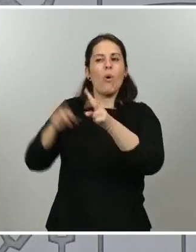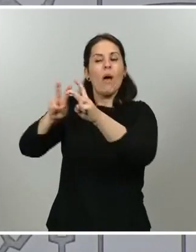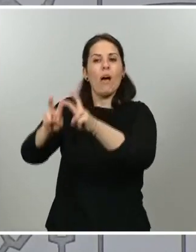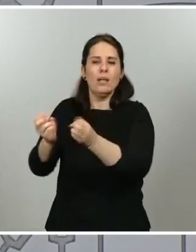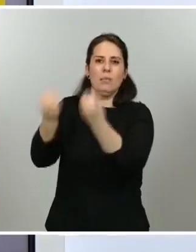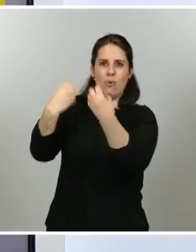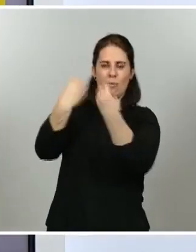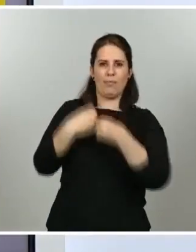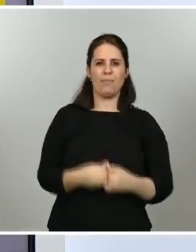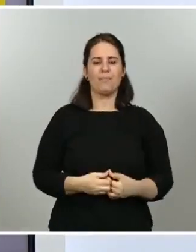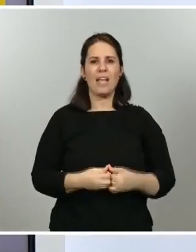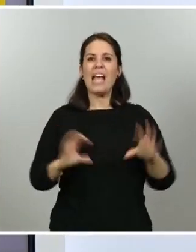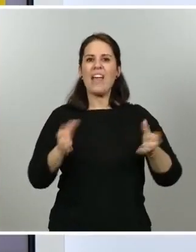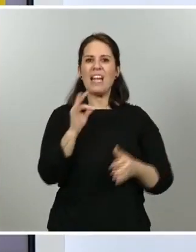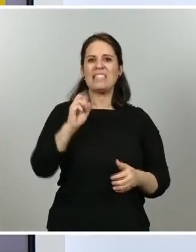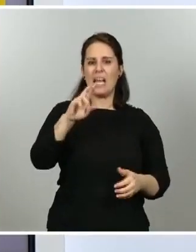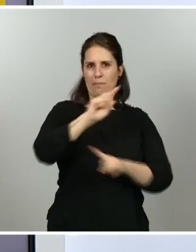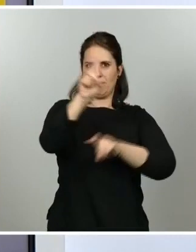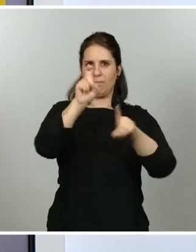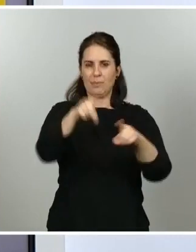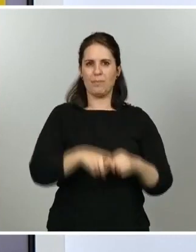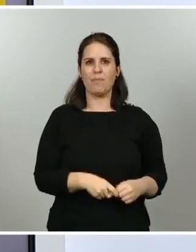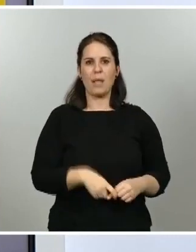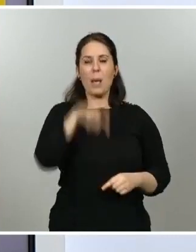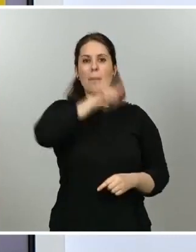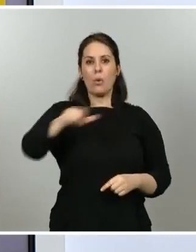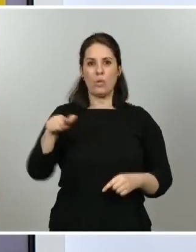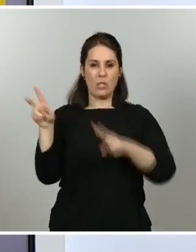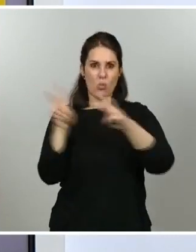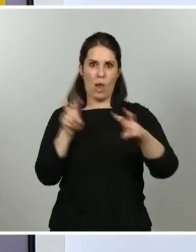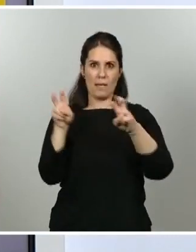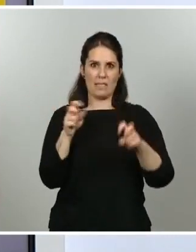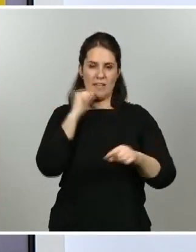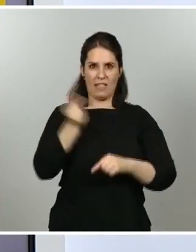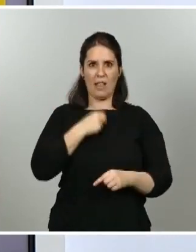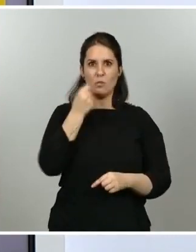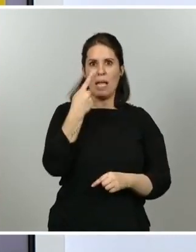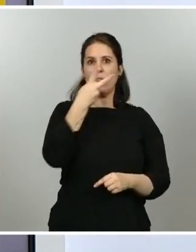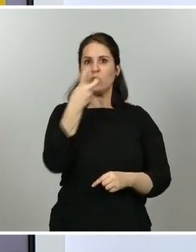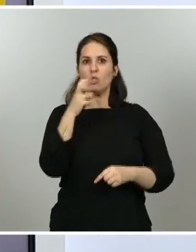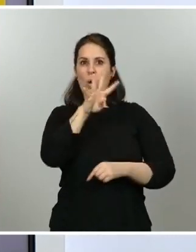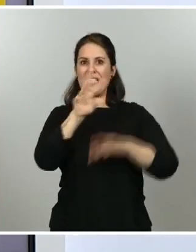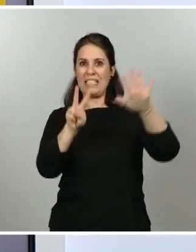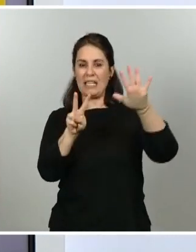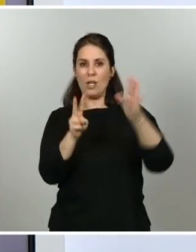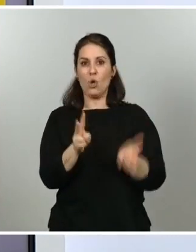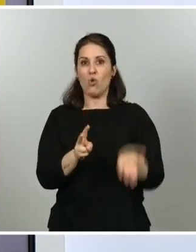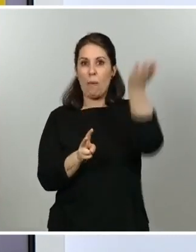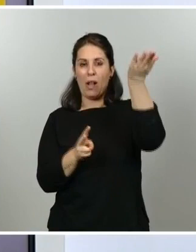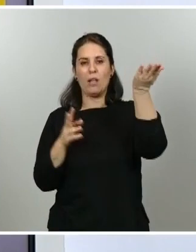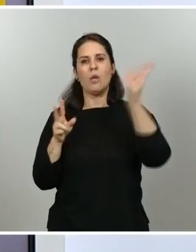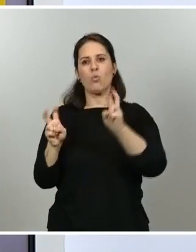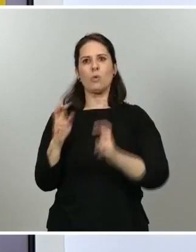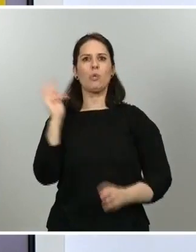cadena SER pregunta, el número de nuevos sanitarios infectados, 1.247, supera al de nuevos positivos de la tabla, que